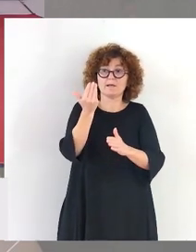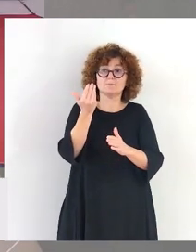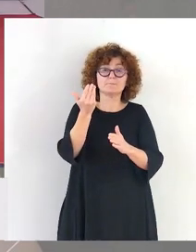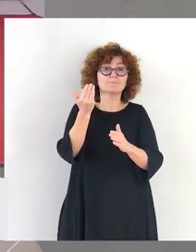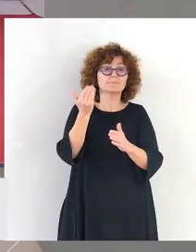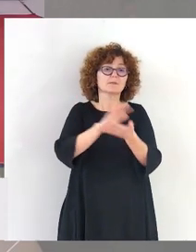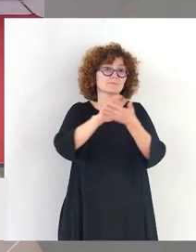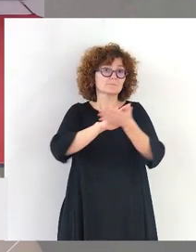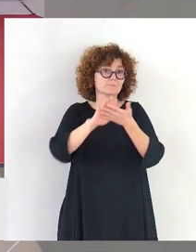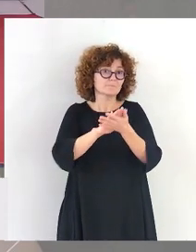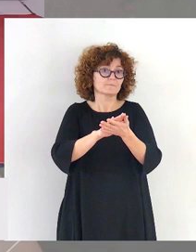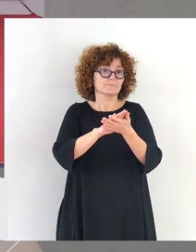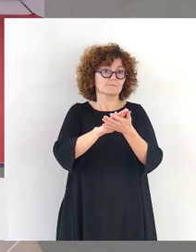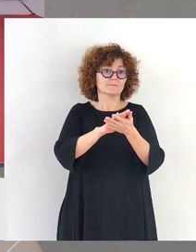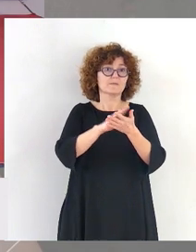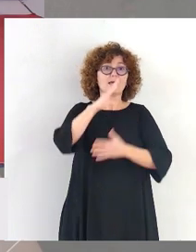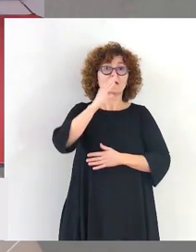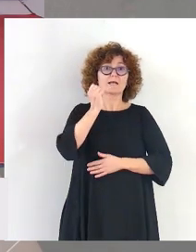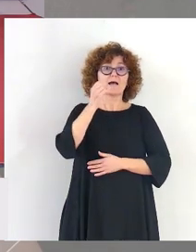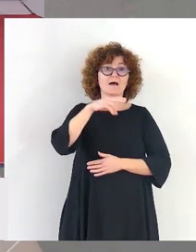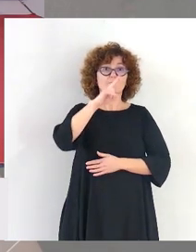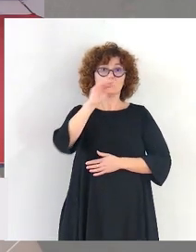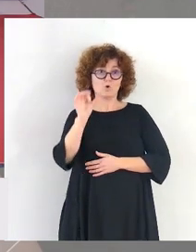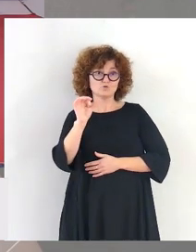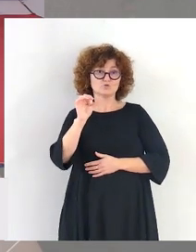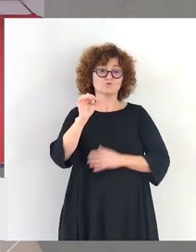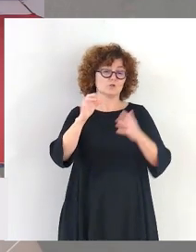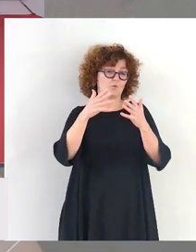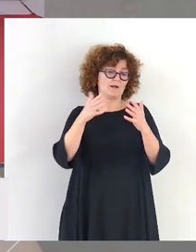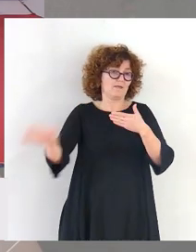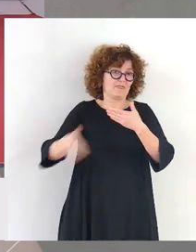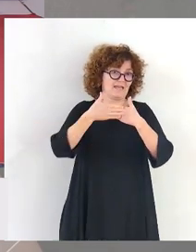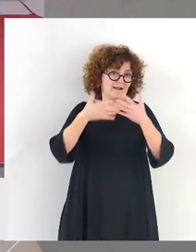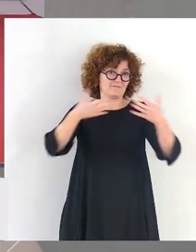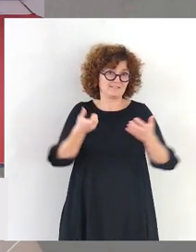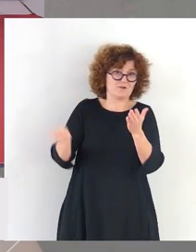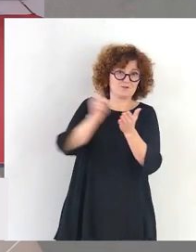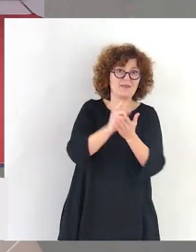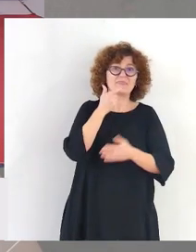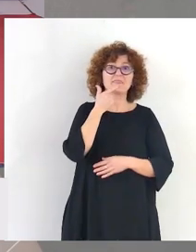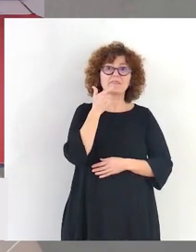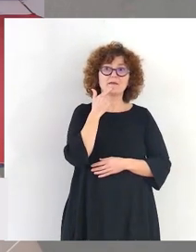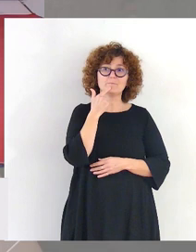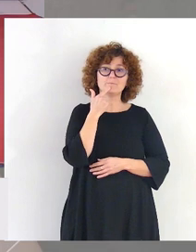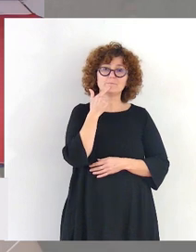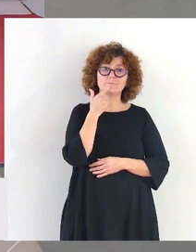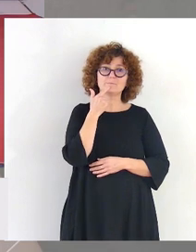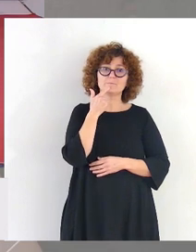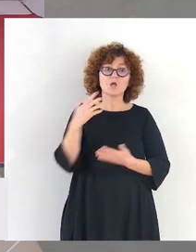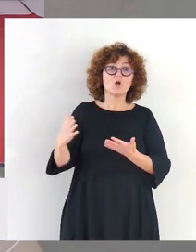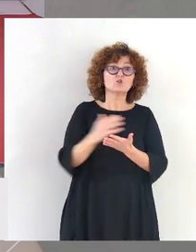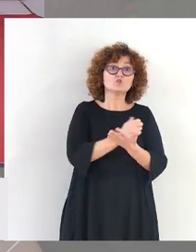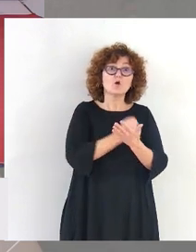referencia a nuestro querido Albert camú voy a cerrar con otra frase bonita inspiradora que nos dice lo siguiente toda